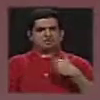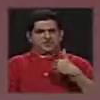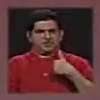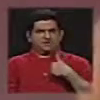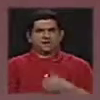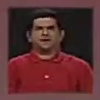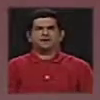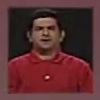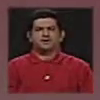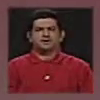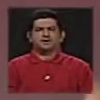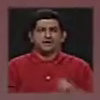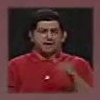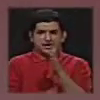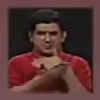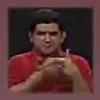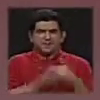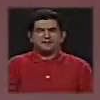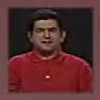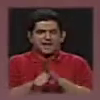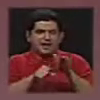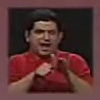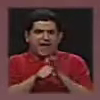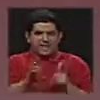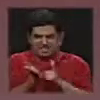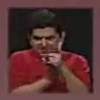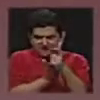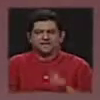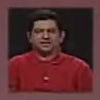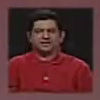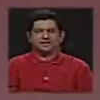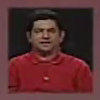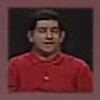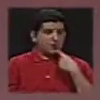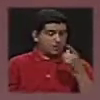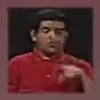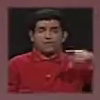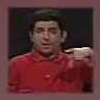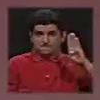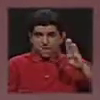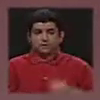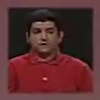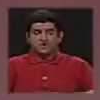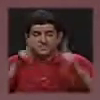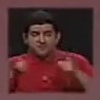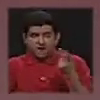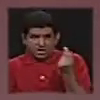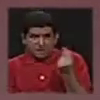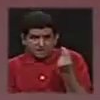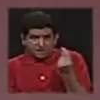fue la del transecto Cañas Liberia, donde, como decía don Paul, la diferencia de precios